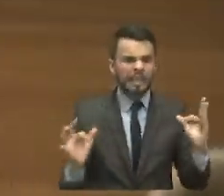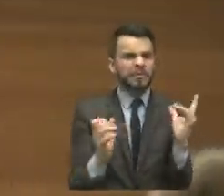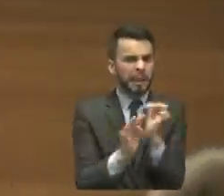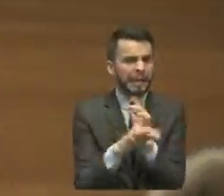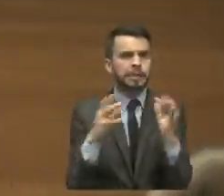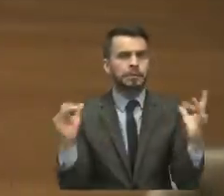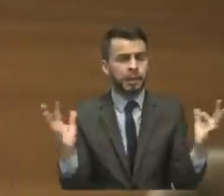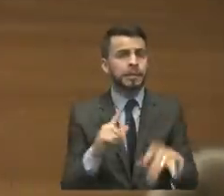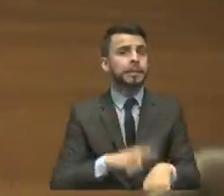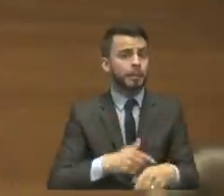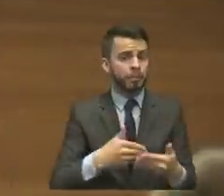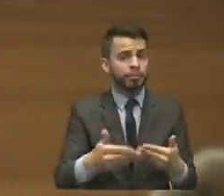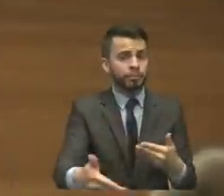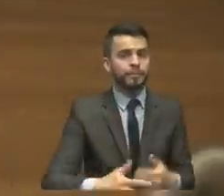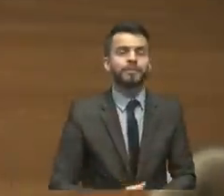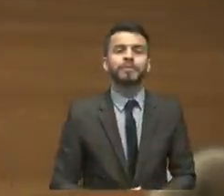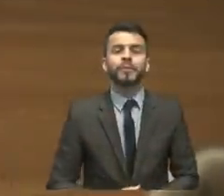tiempo.